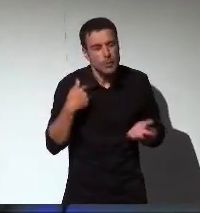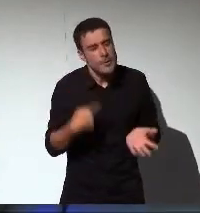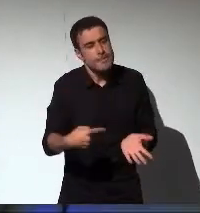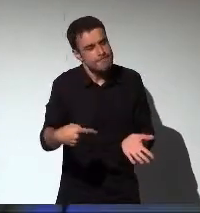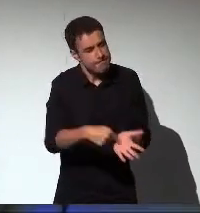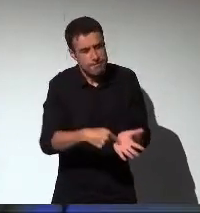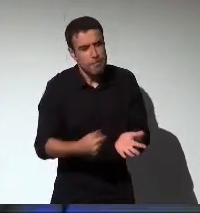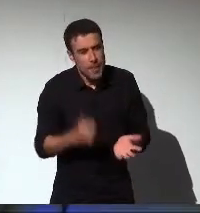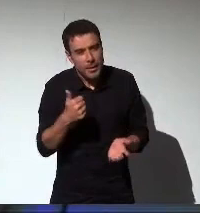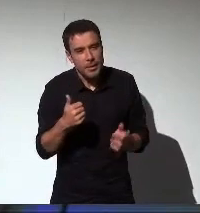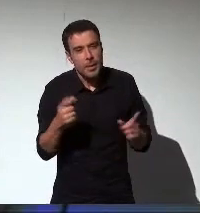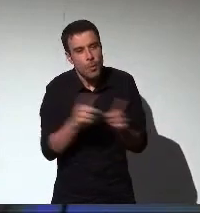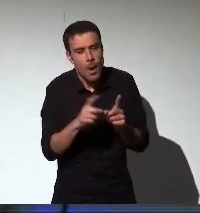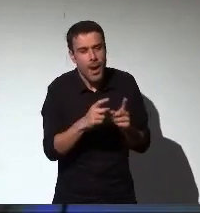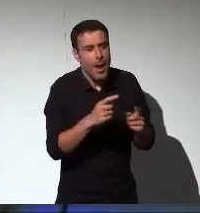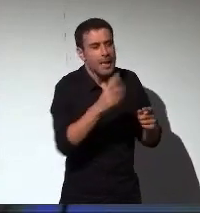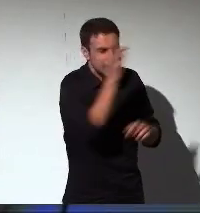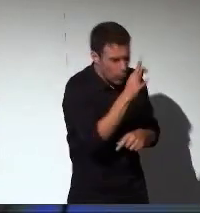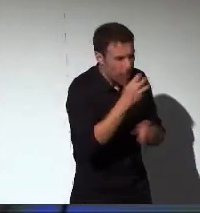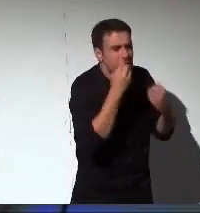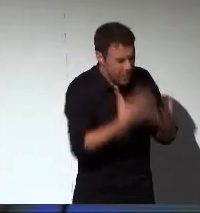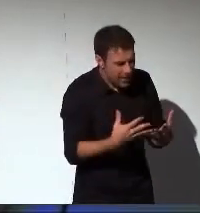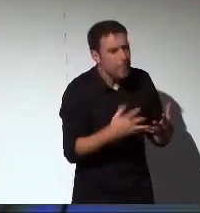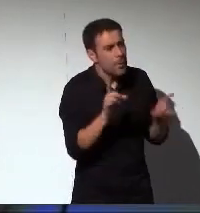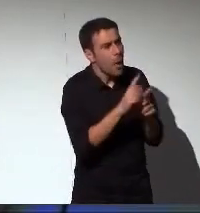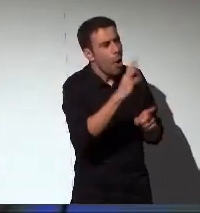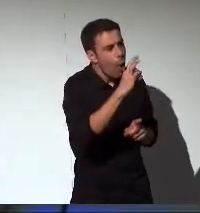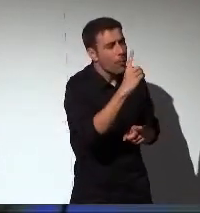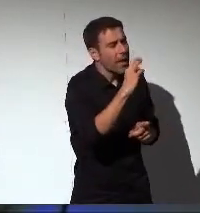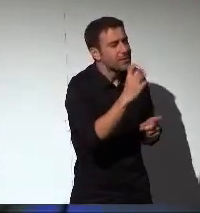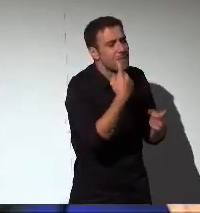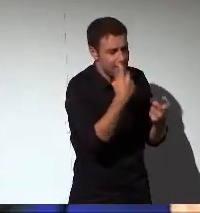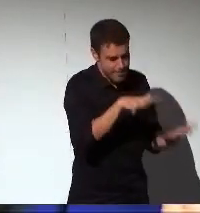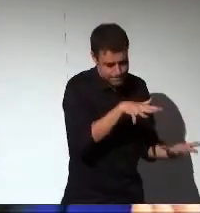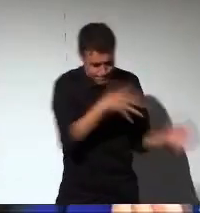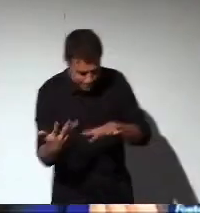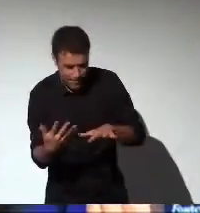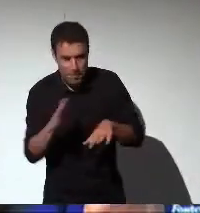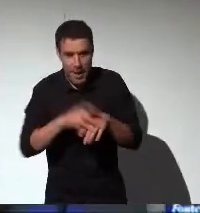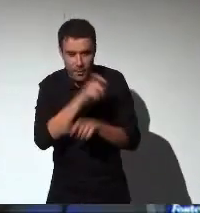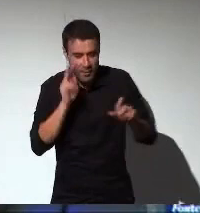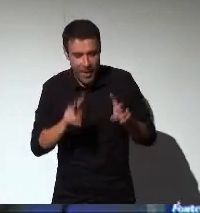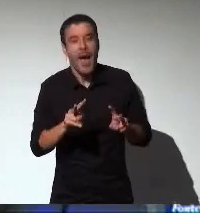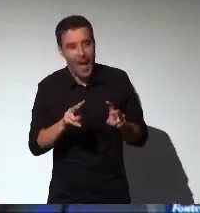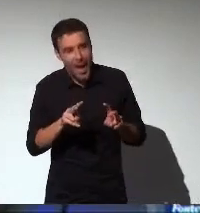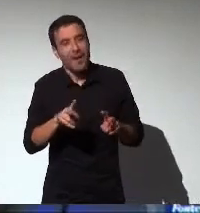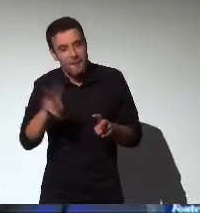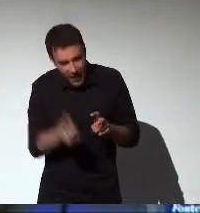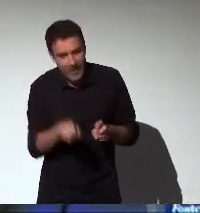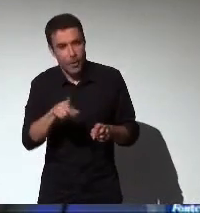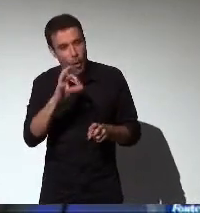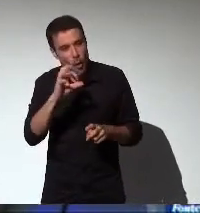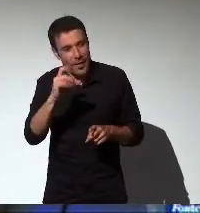punto de pasar a la acción para que los ODS tengan sentido. Si no, no tienen sentido. No podemos seguir